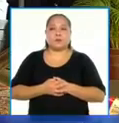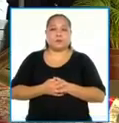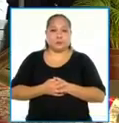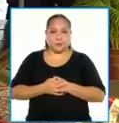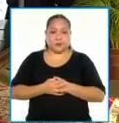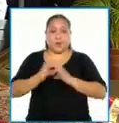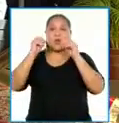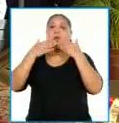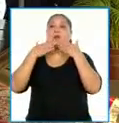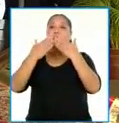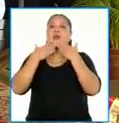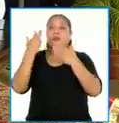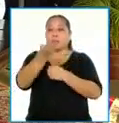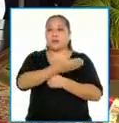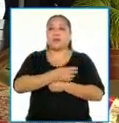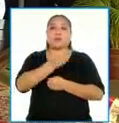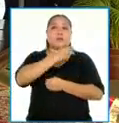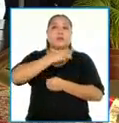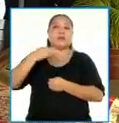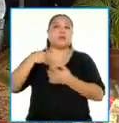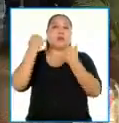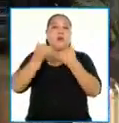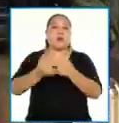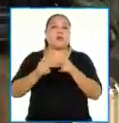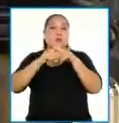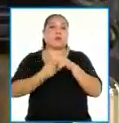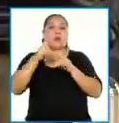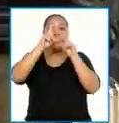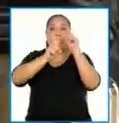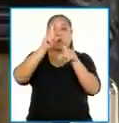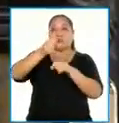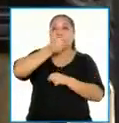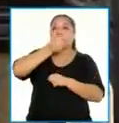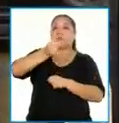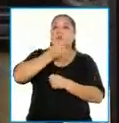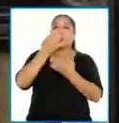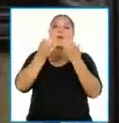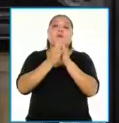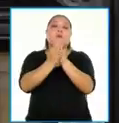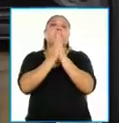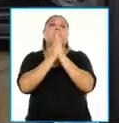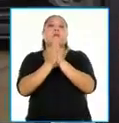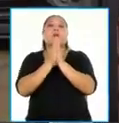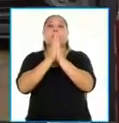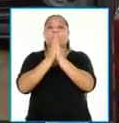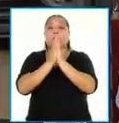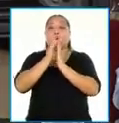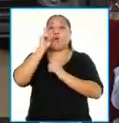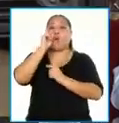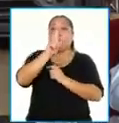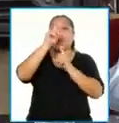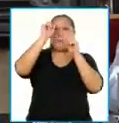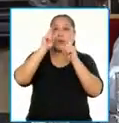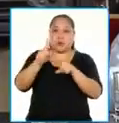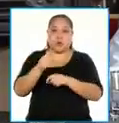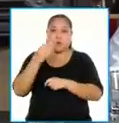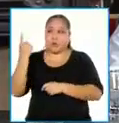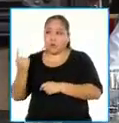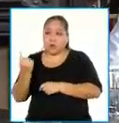Hola, muchas gracias, señores ministros. Vamos a pasar a las preguntas de la prensa. Quiero pedirles, por favor, que sea solo una pregunta